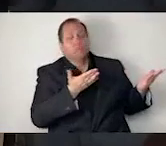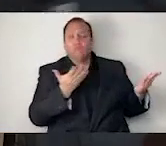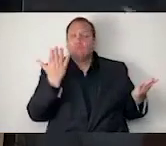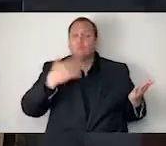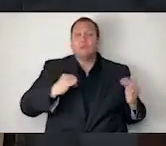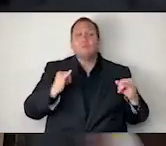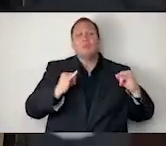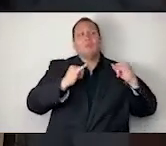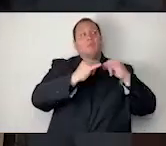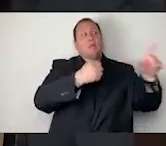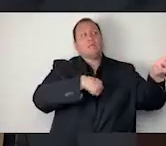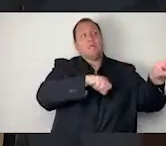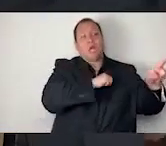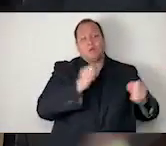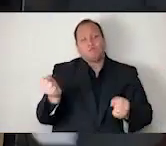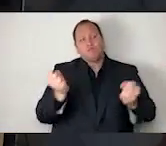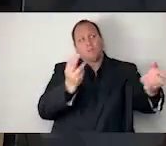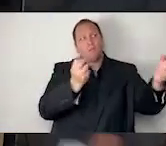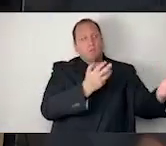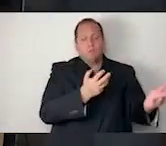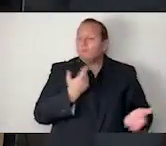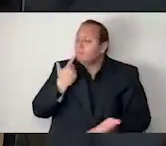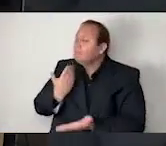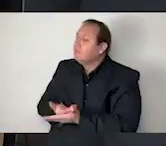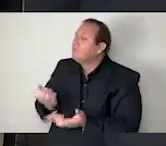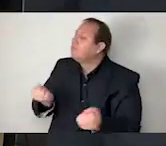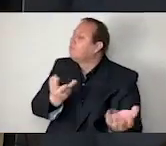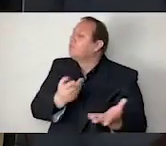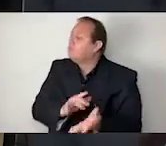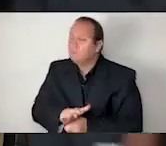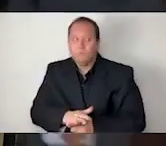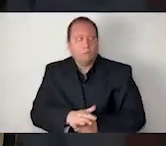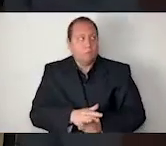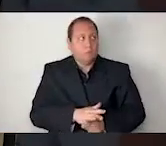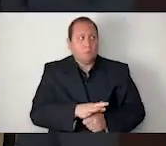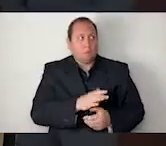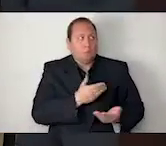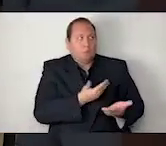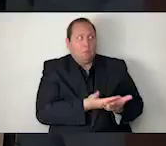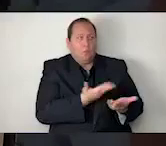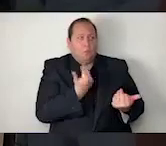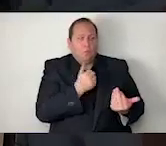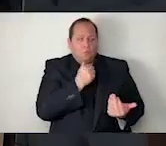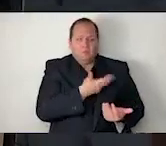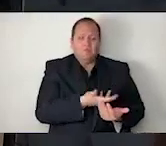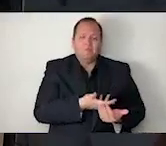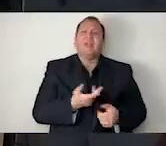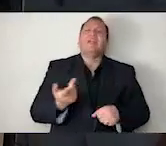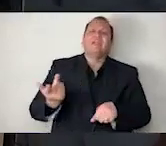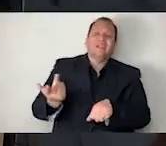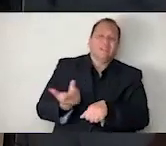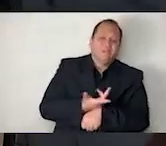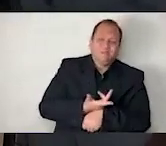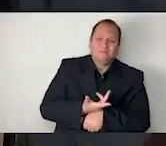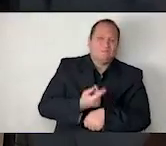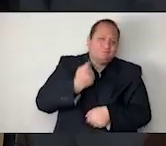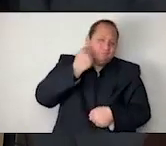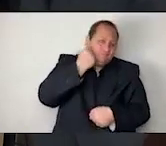salud pública pero nunca pudieron acreditar los gobiernos bueno lo que pasa es que independientemente que son